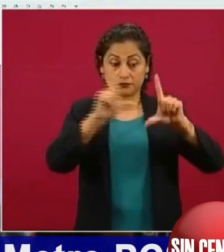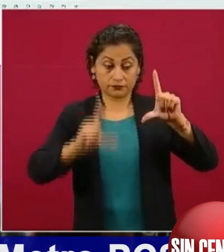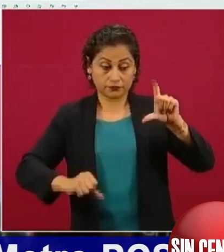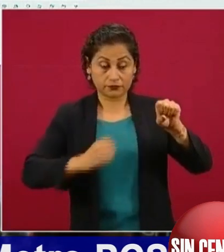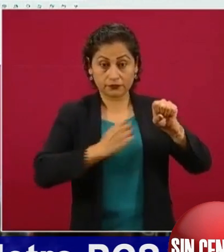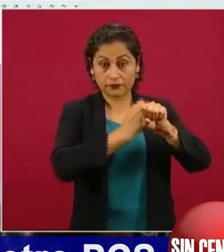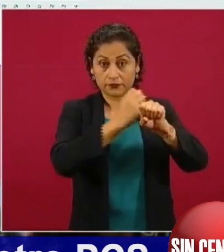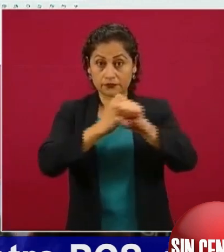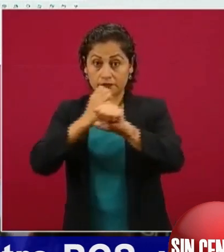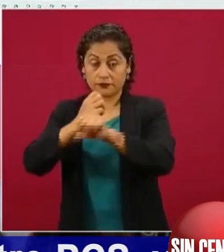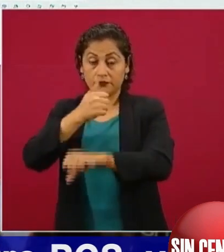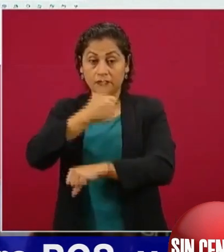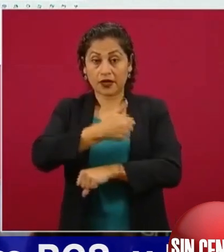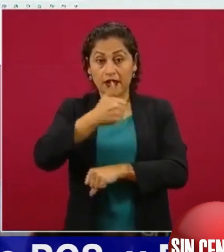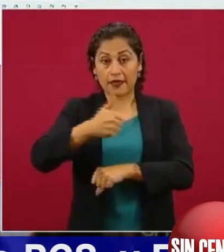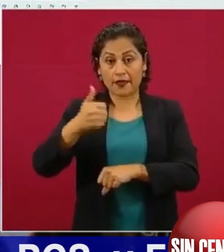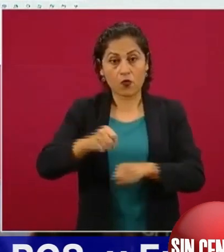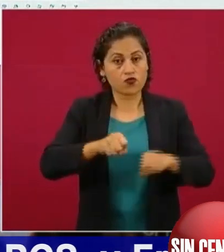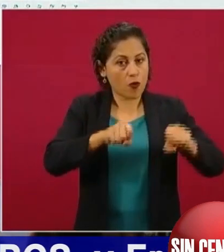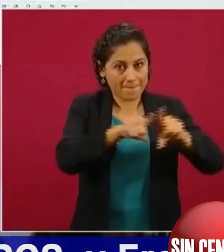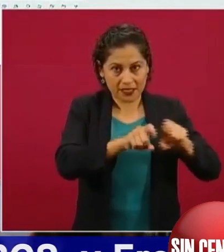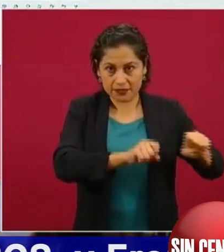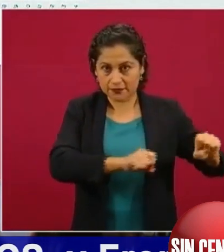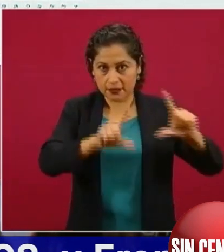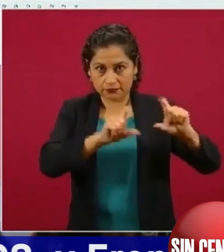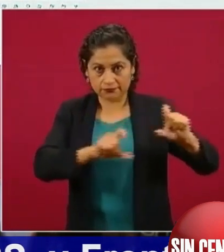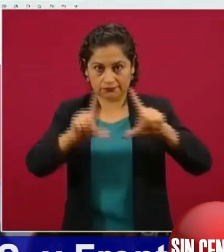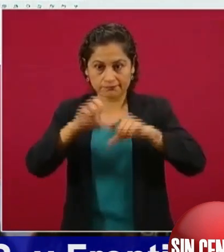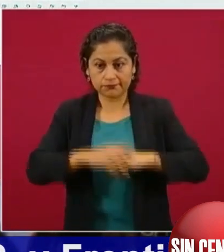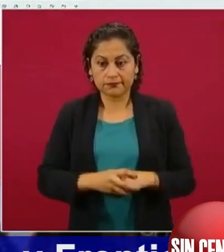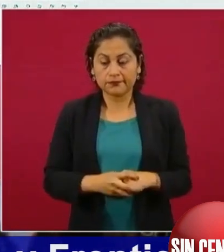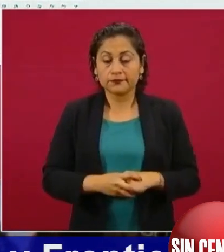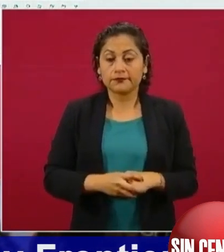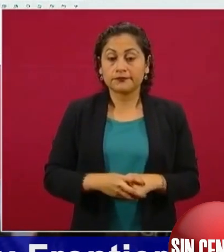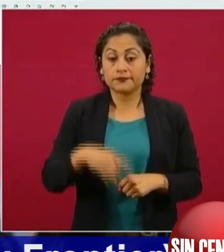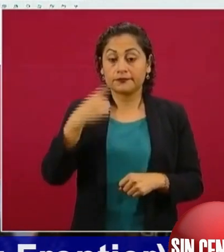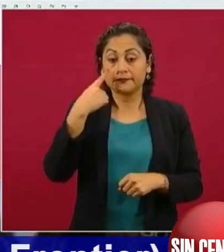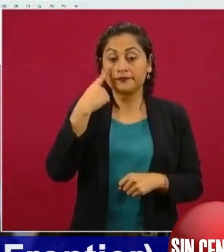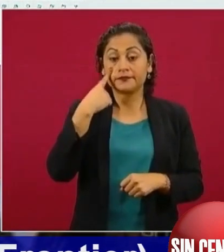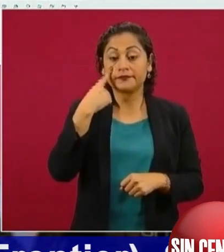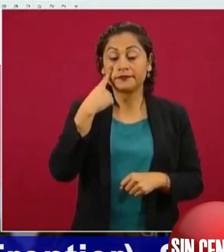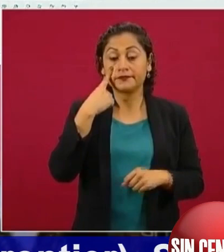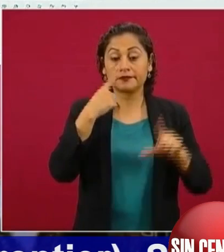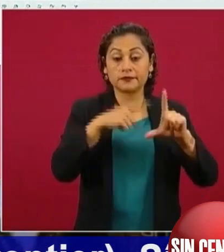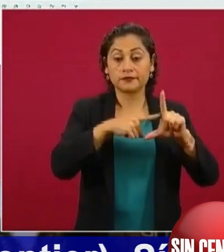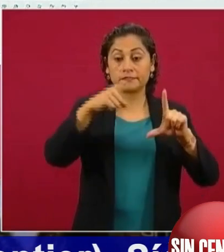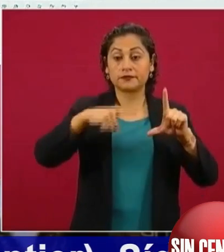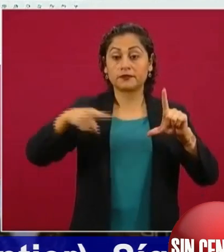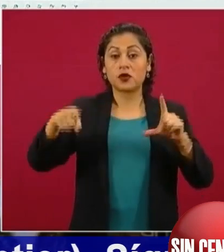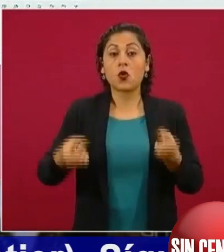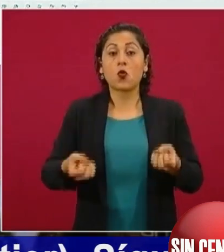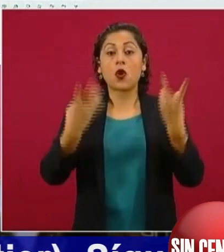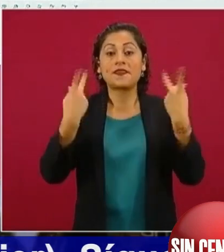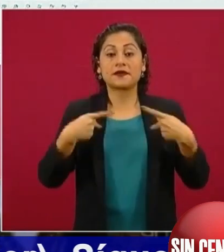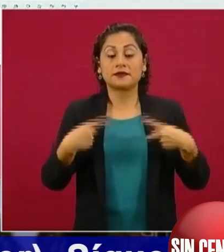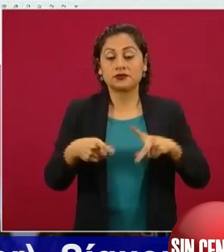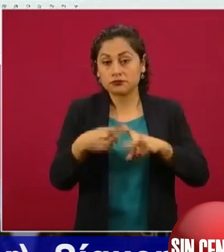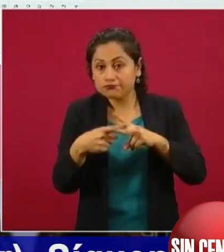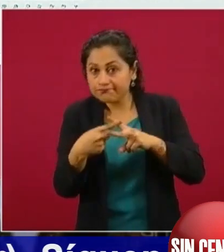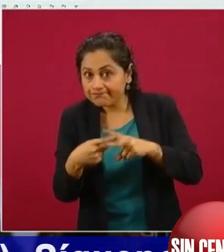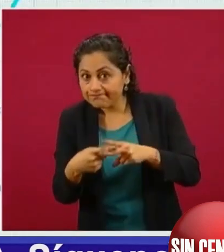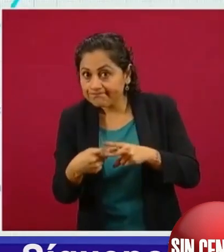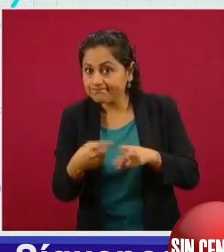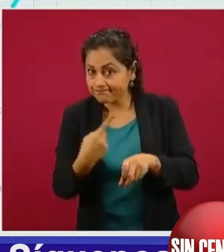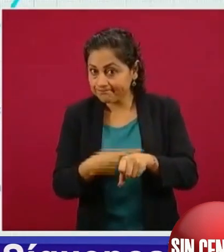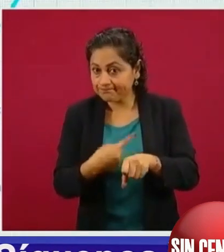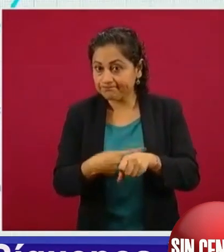la misma lógica. Curva de casos estimados, curva de defunciones muy lamentables, y esta